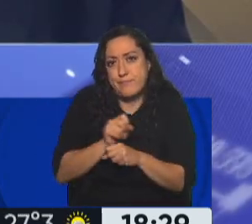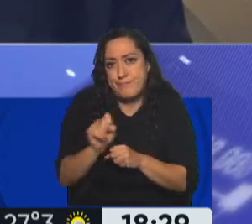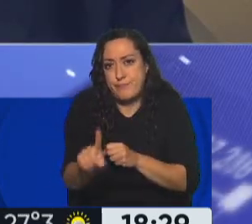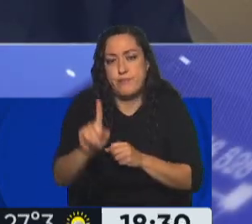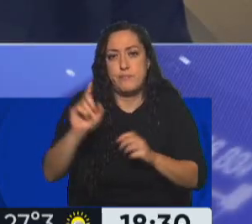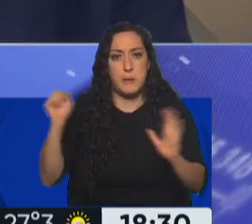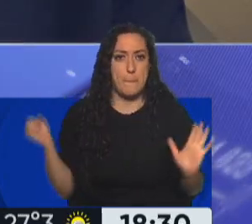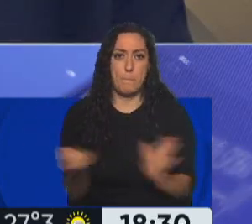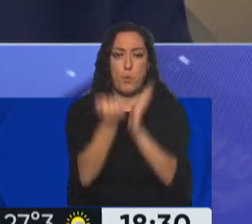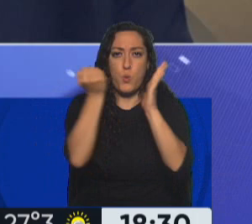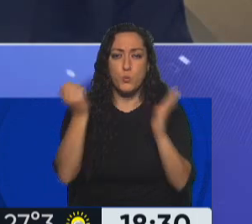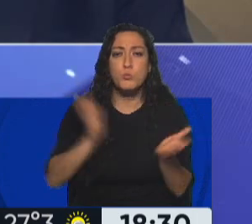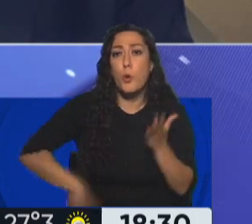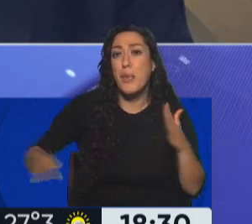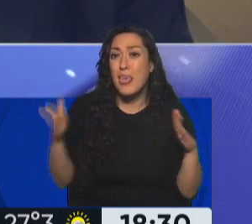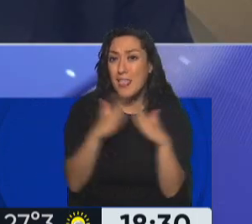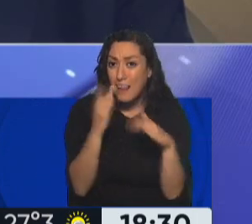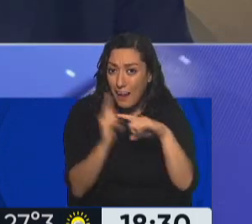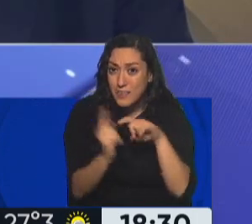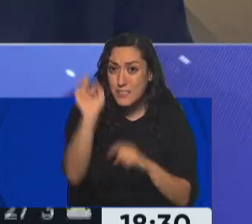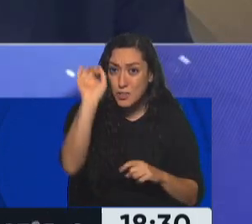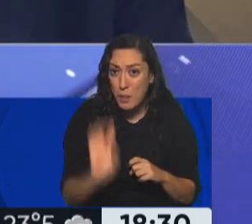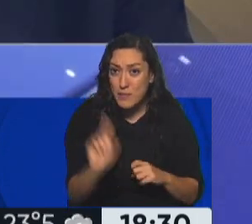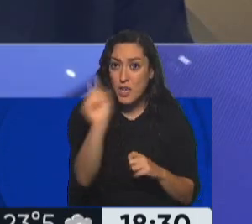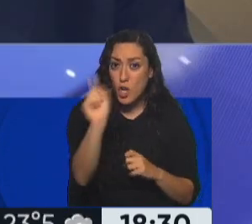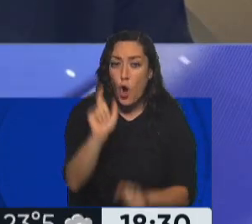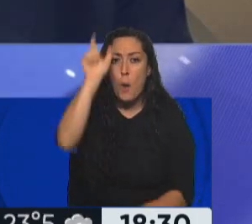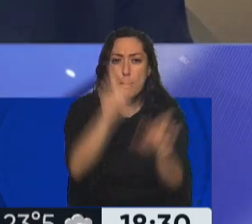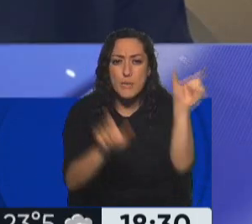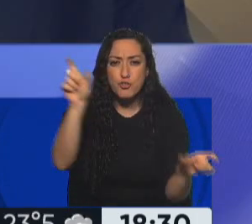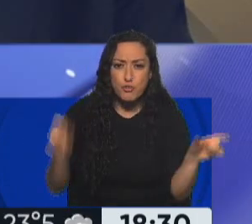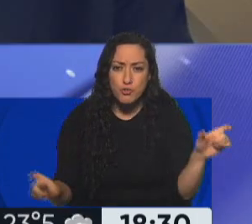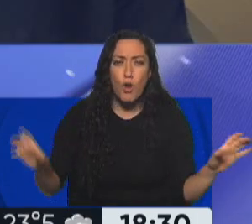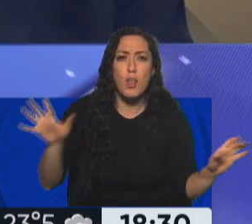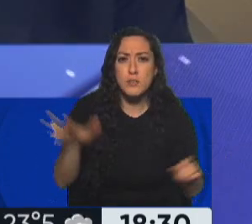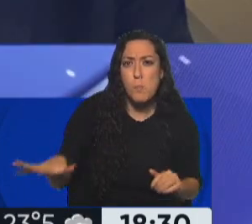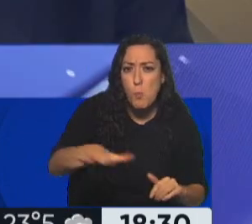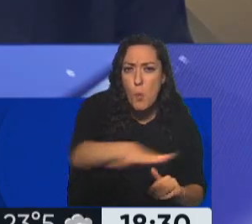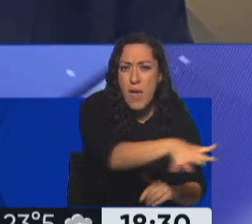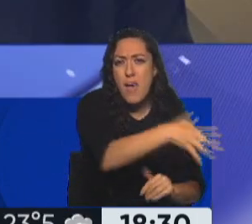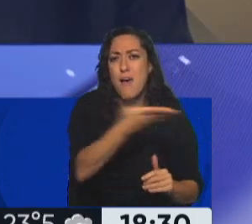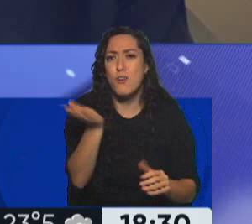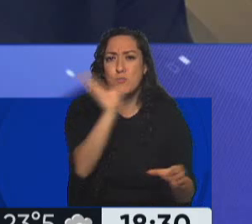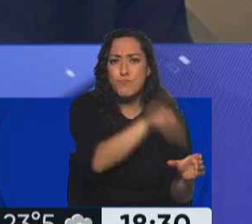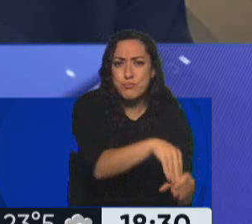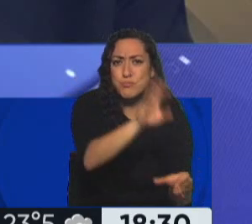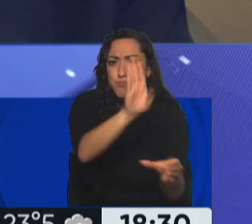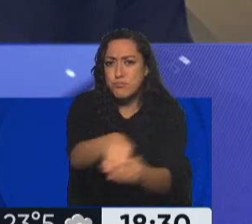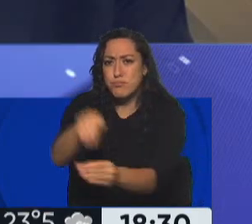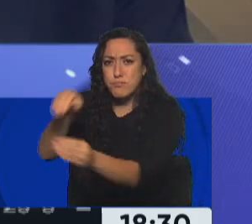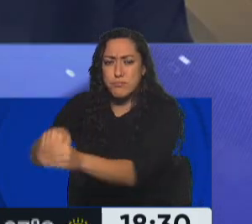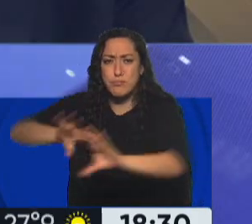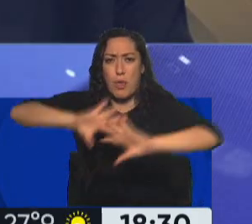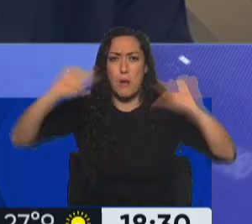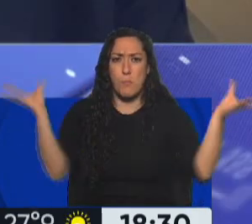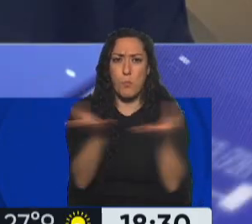No solo en la vida de la Iglesia, sino en la vida de los distintos pueblos, en la vida prácticamente del mundo,